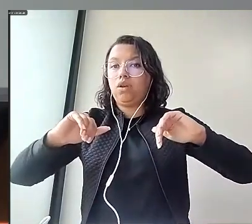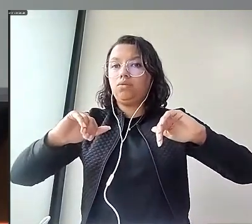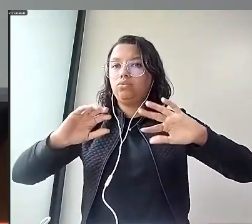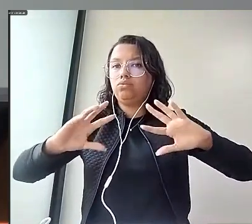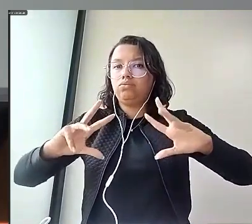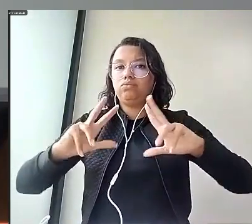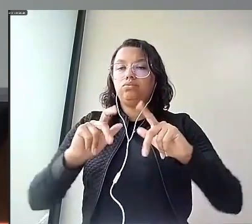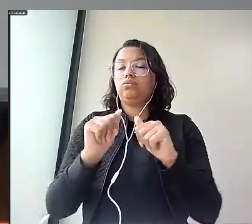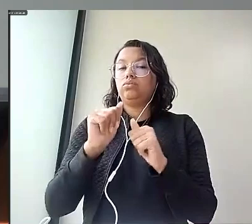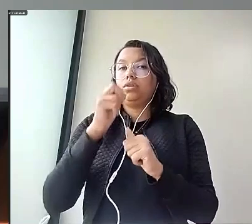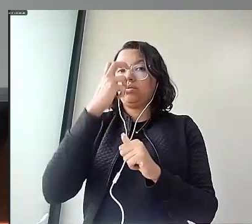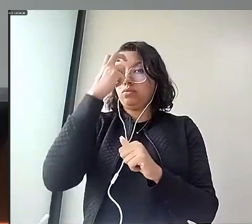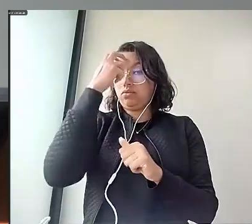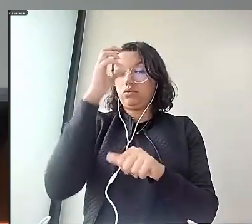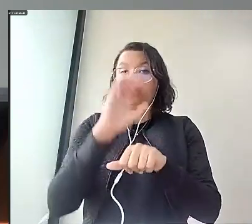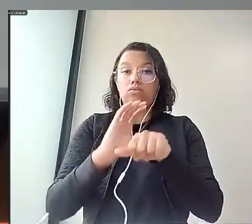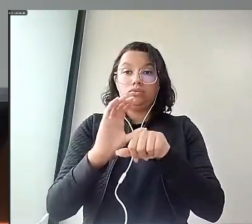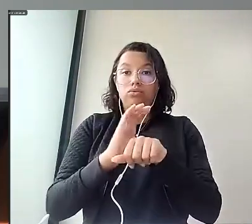constitucional francesa.